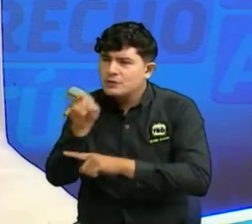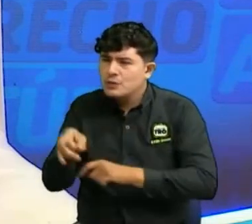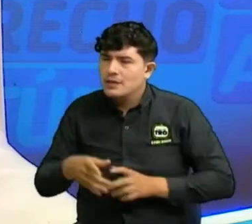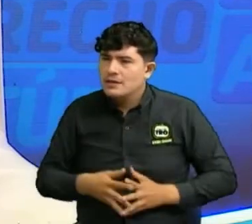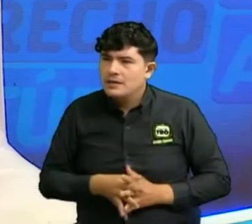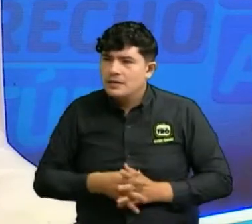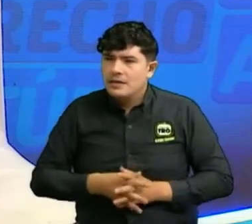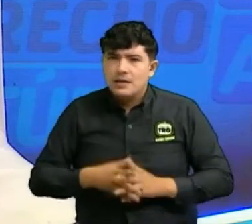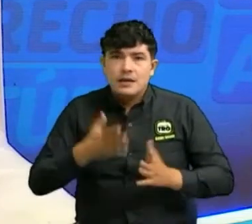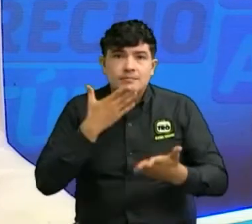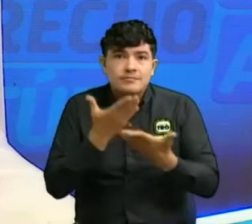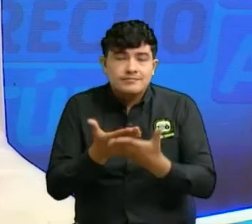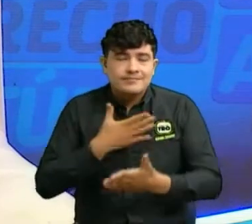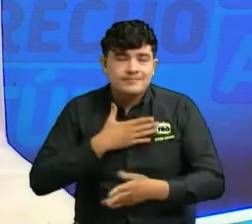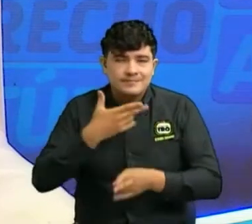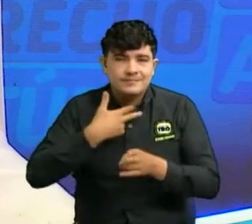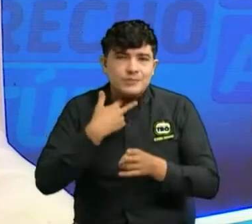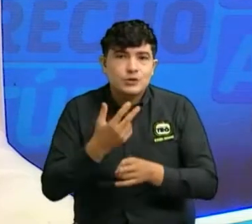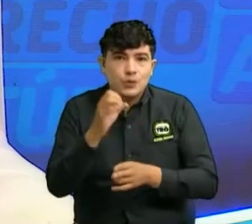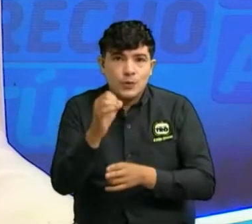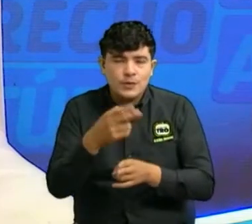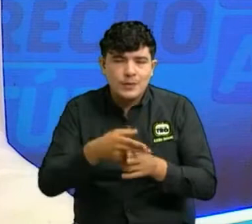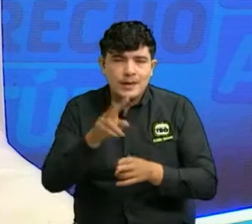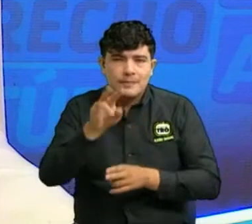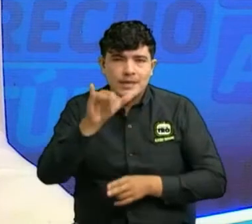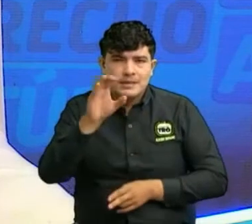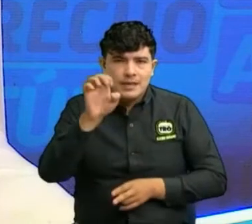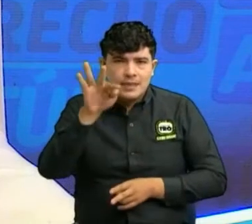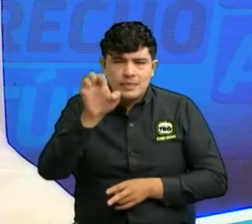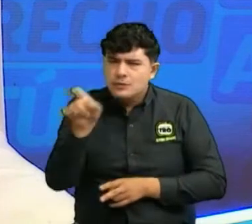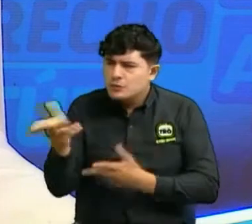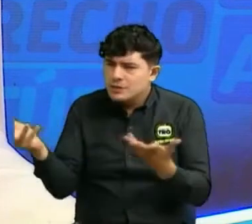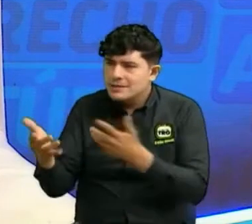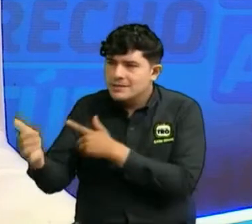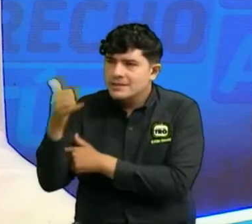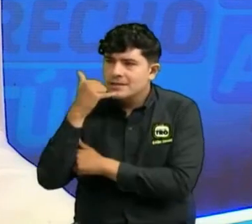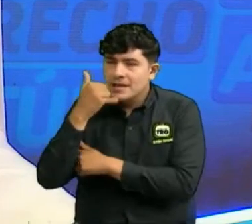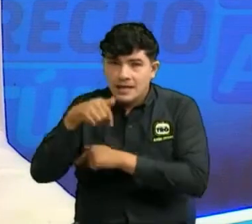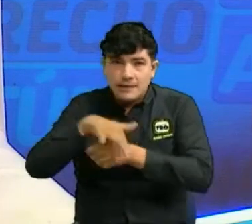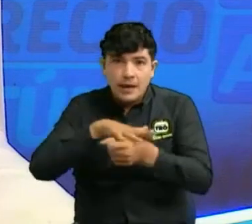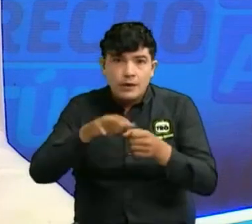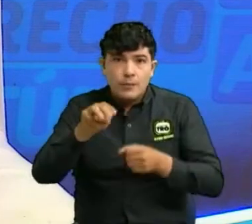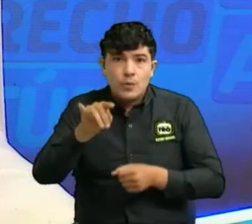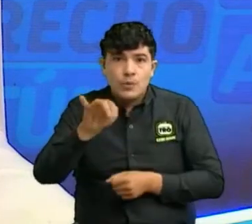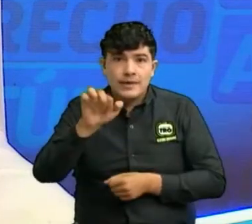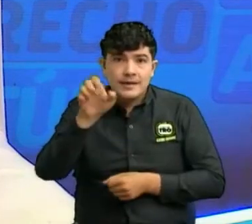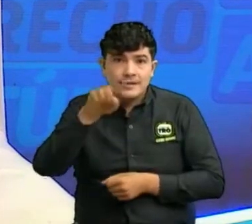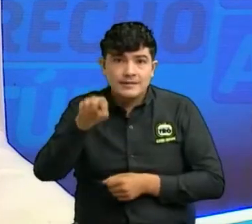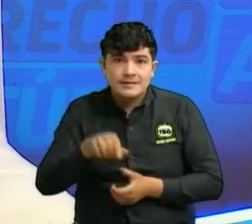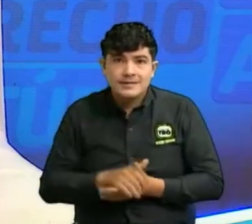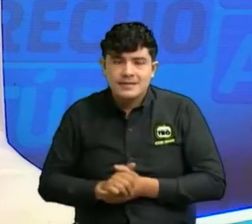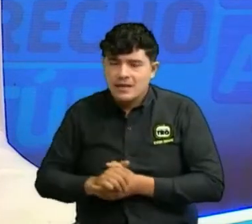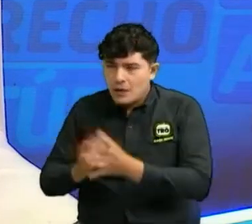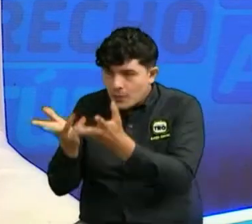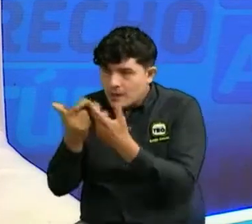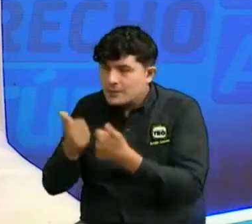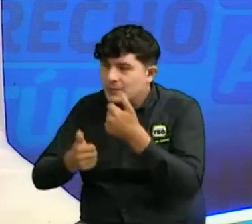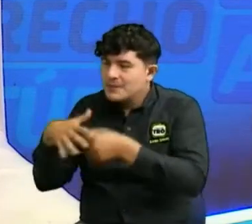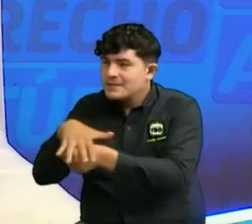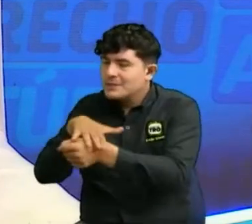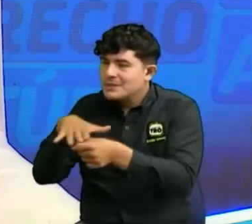hablamos? Gracias, Vicente Sánchez. Don Vicente, ¿desde dónde nos llama? El barrio Butis. Bueno, don Vicente, cuéntenos, ¿cuál es su